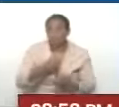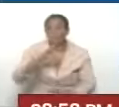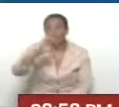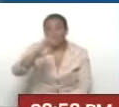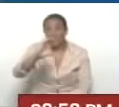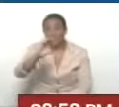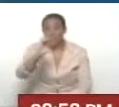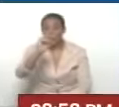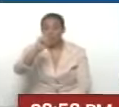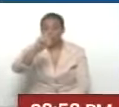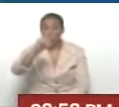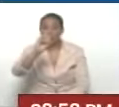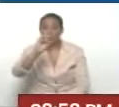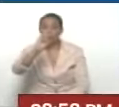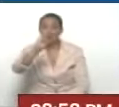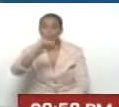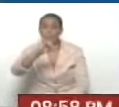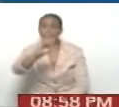Y